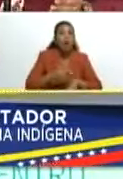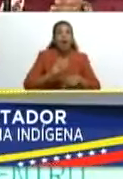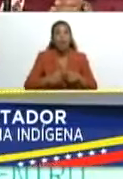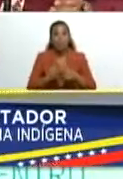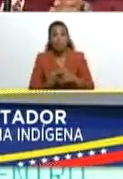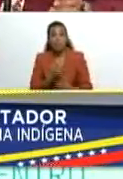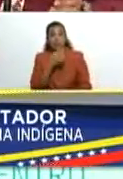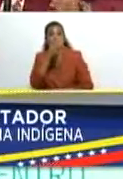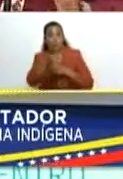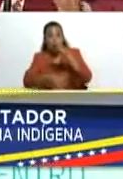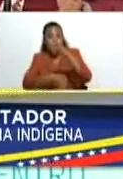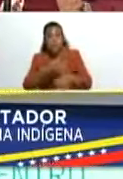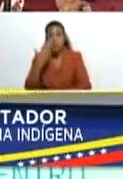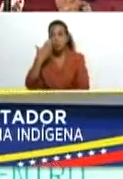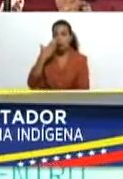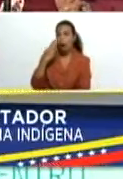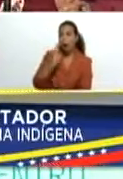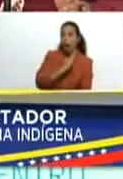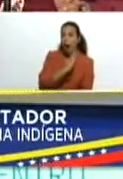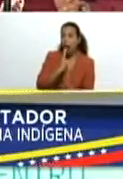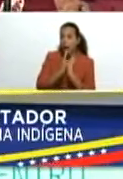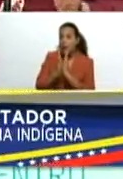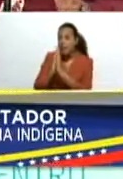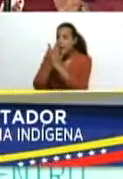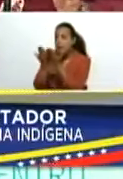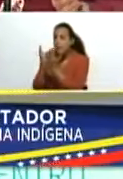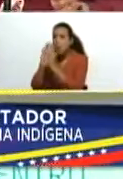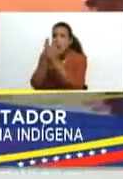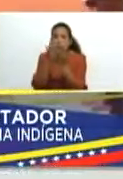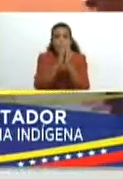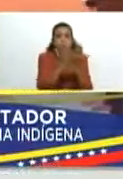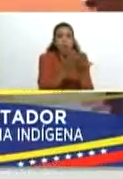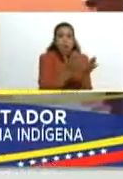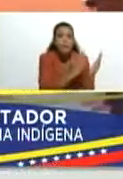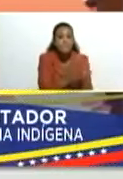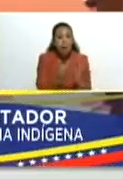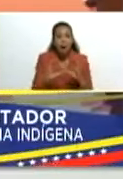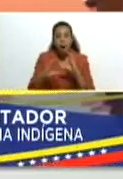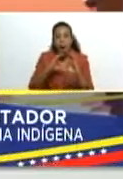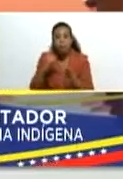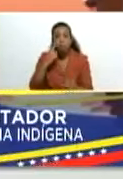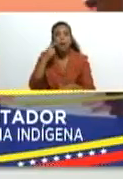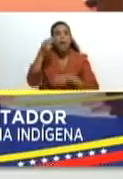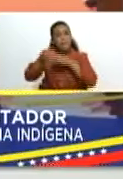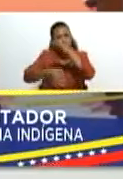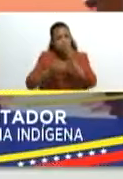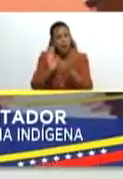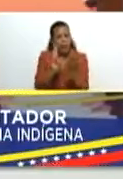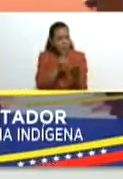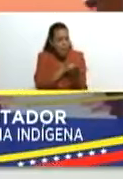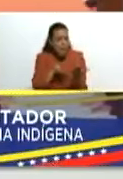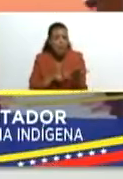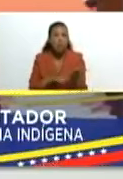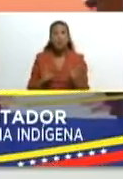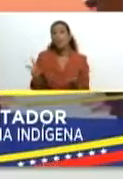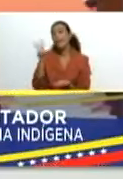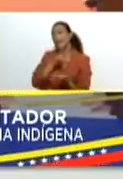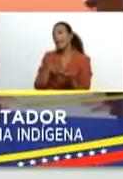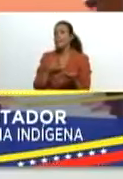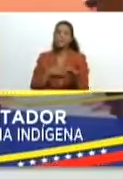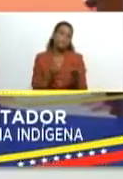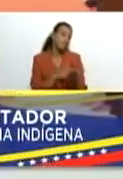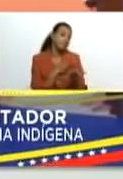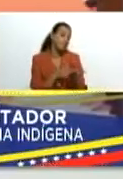digo, cada libro debe tener su plan comunicacional. No se trata solo